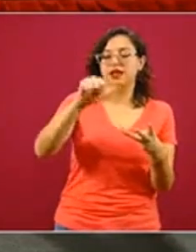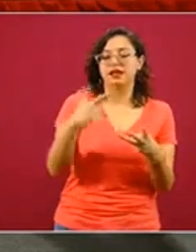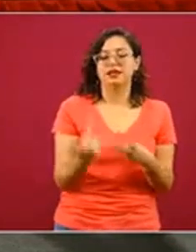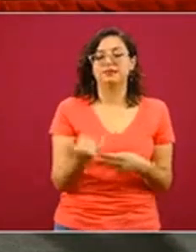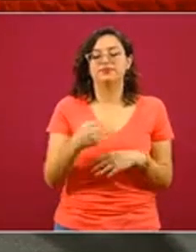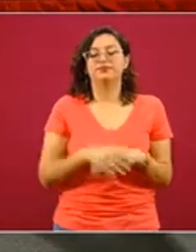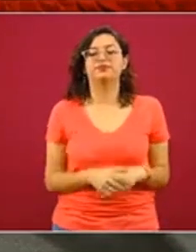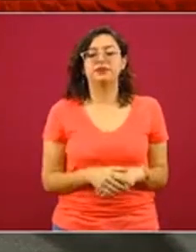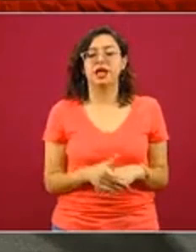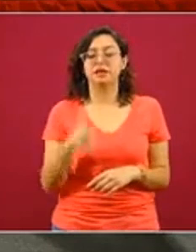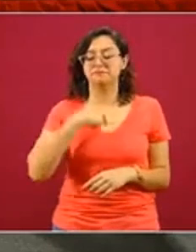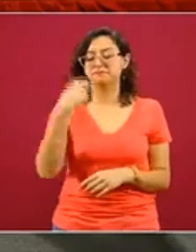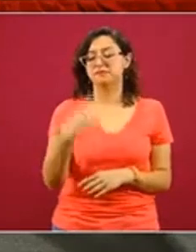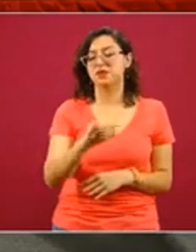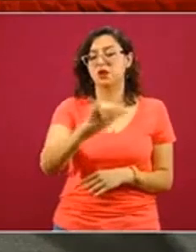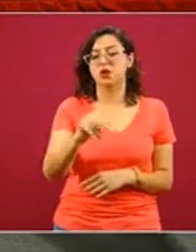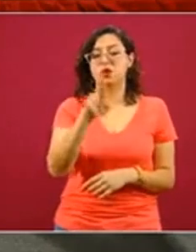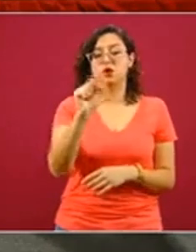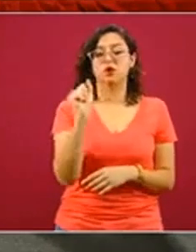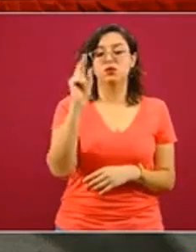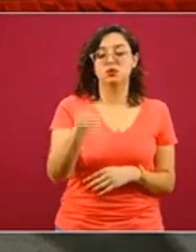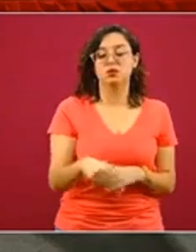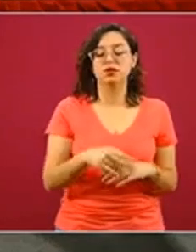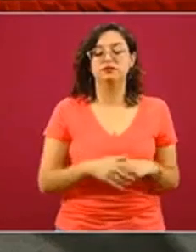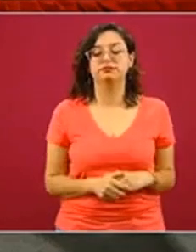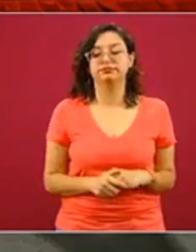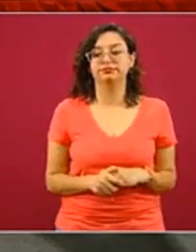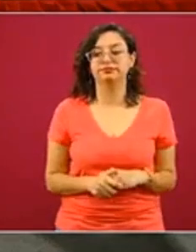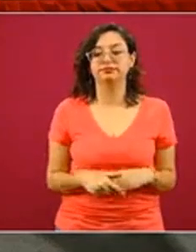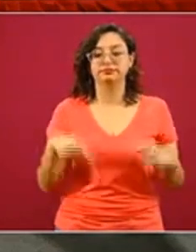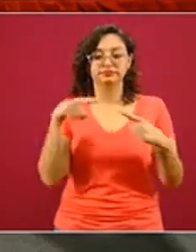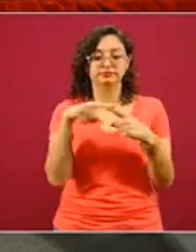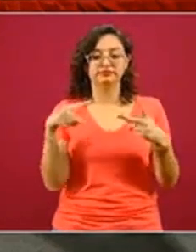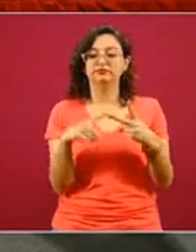Cantón. Dos preguntas esenciales. La primera,